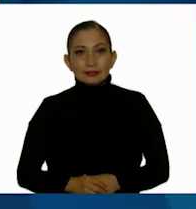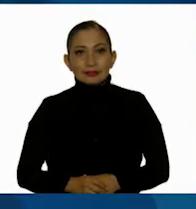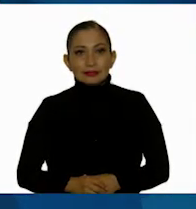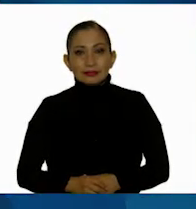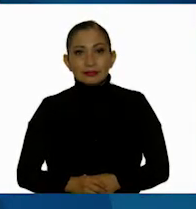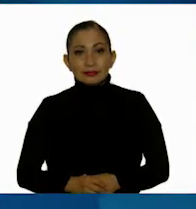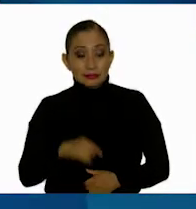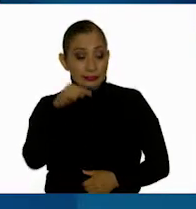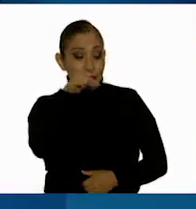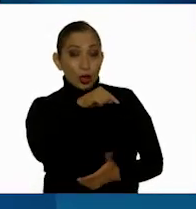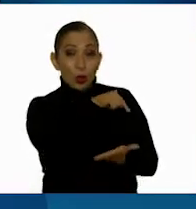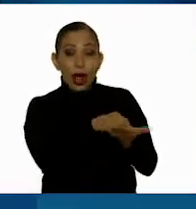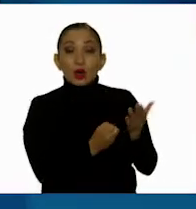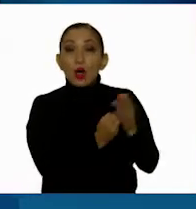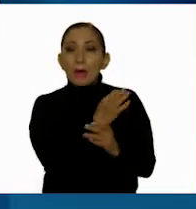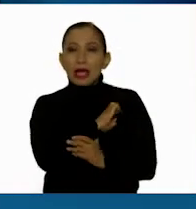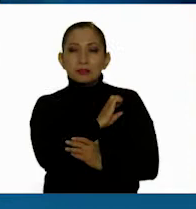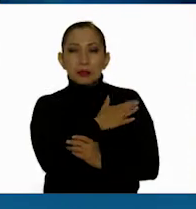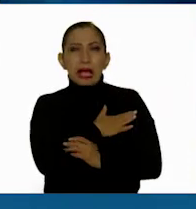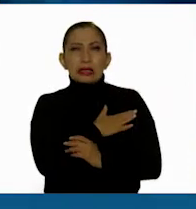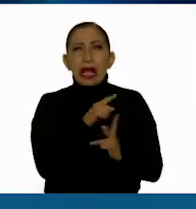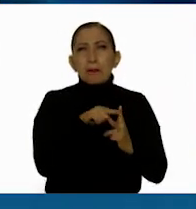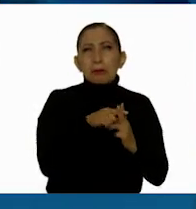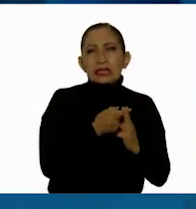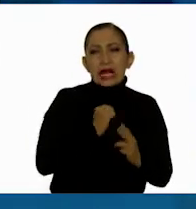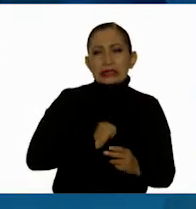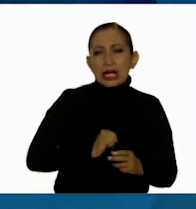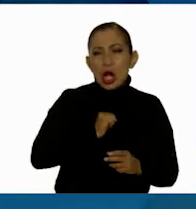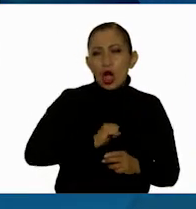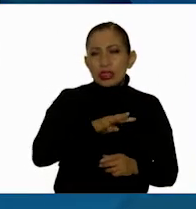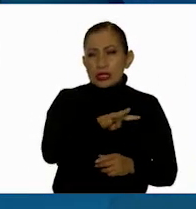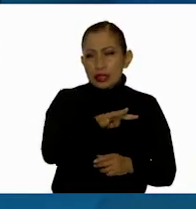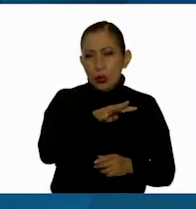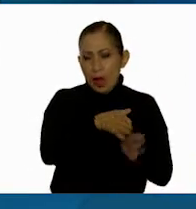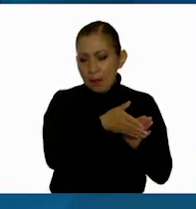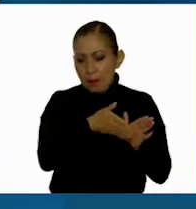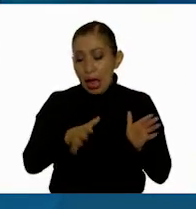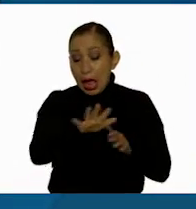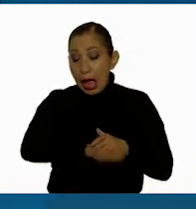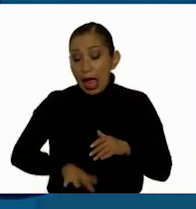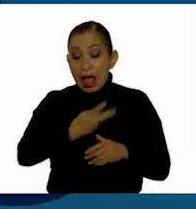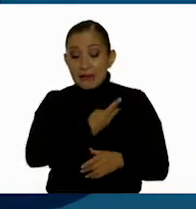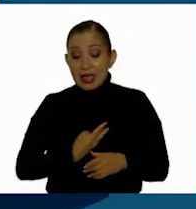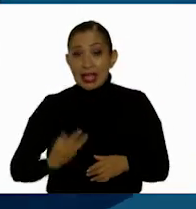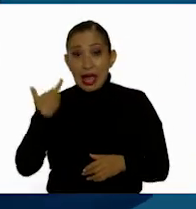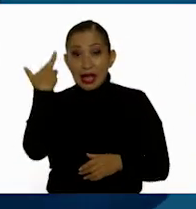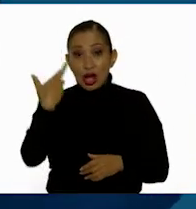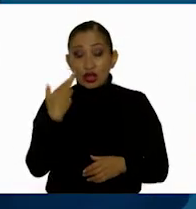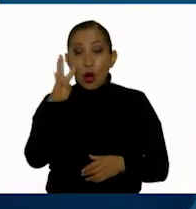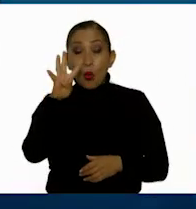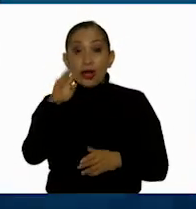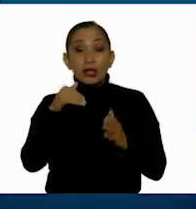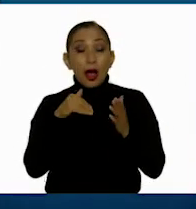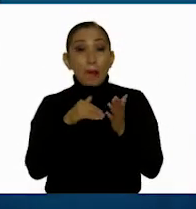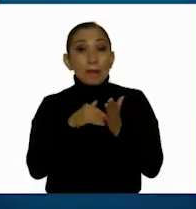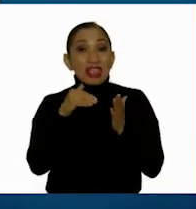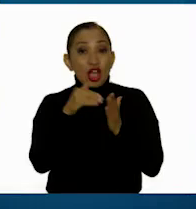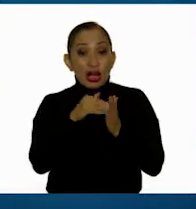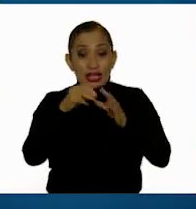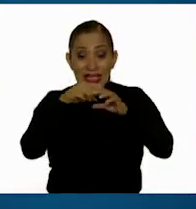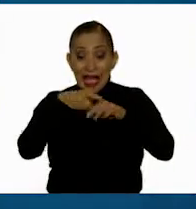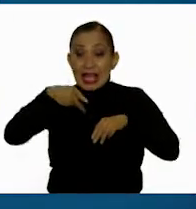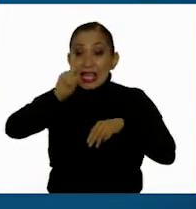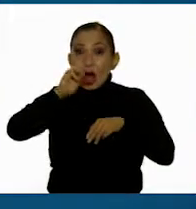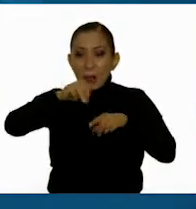Es la Nueva España, principios del siglo XIX. El virreinato rebasa los 4 millones de kilómetros